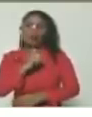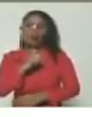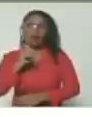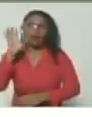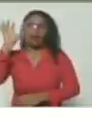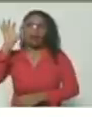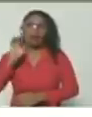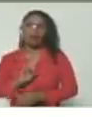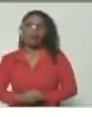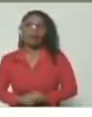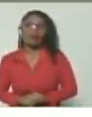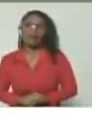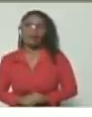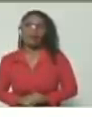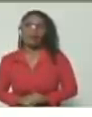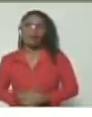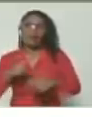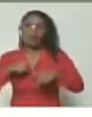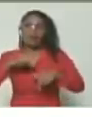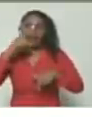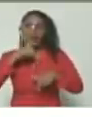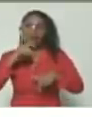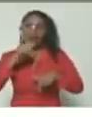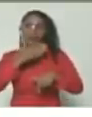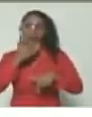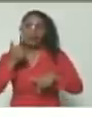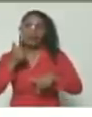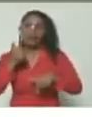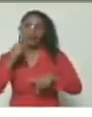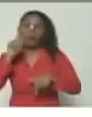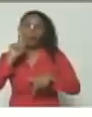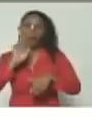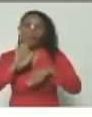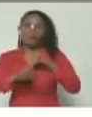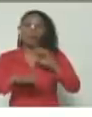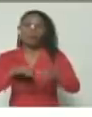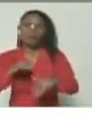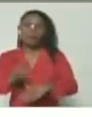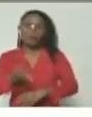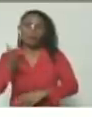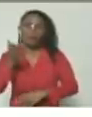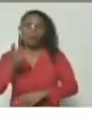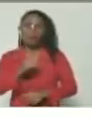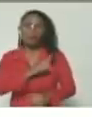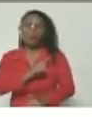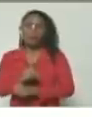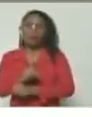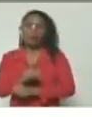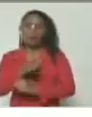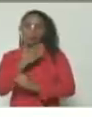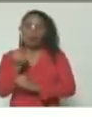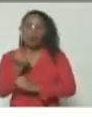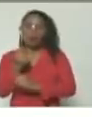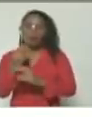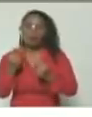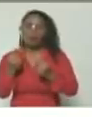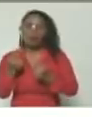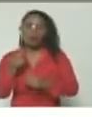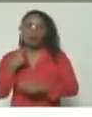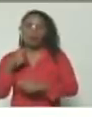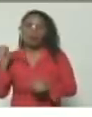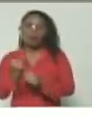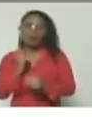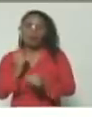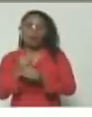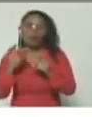Nación, que este año nosotros íbamos a dar un paso muy importante y lo vamos a cumplir en la mejoría del ingreso del trabajador y la